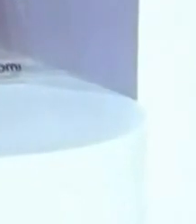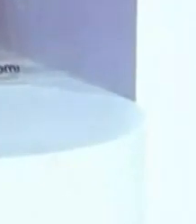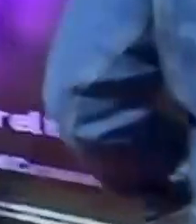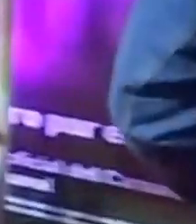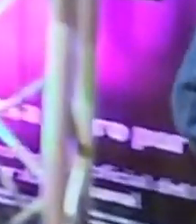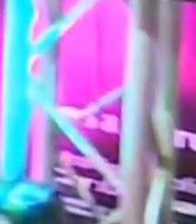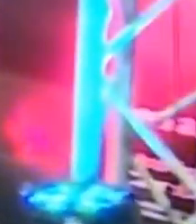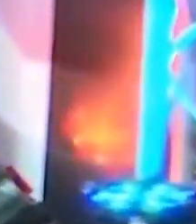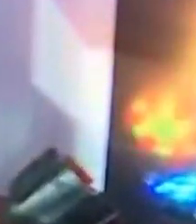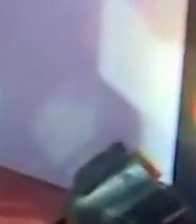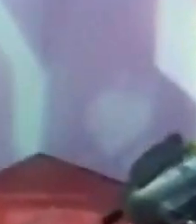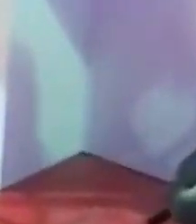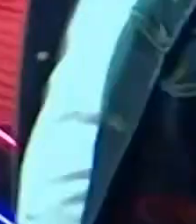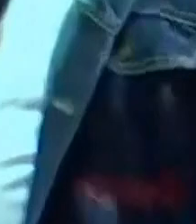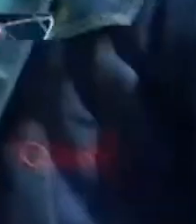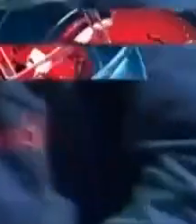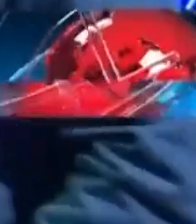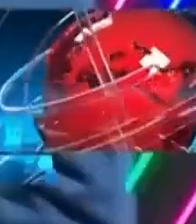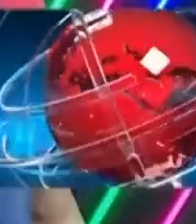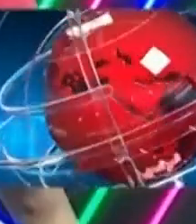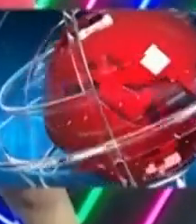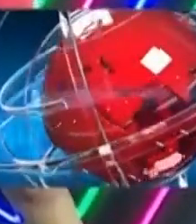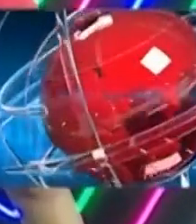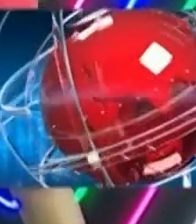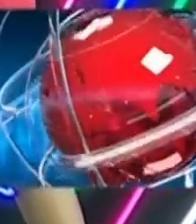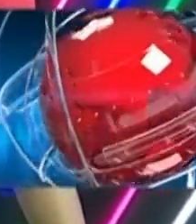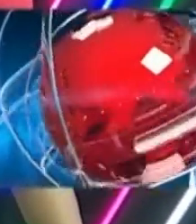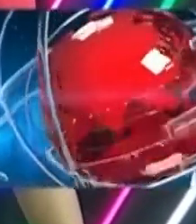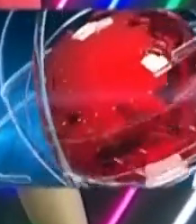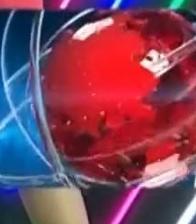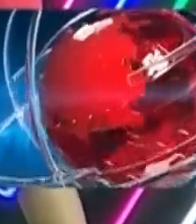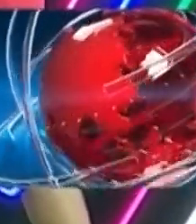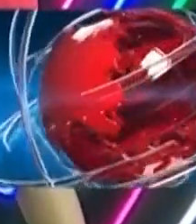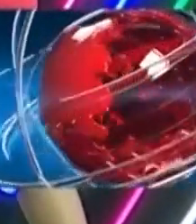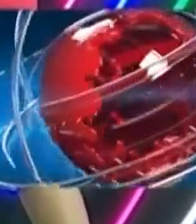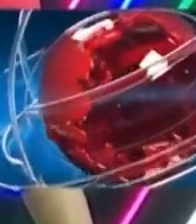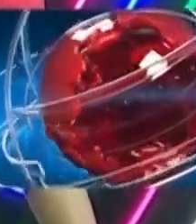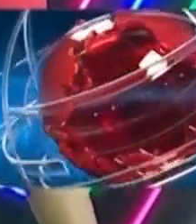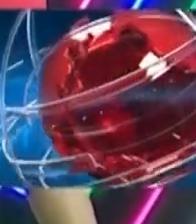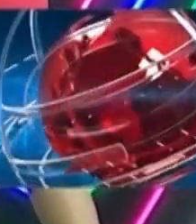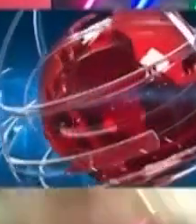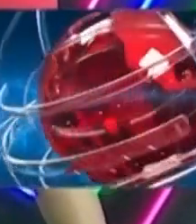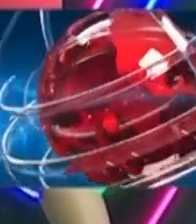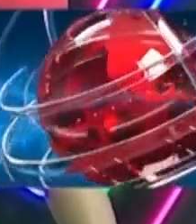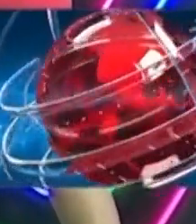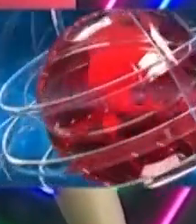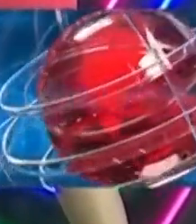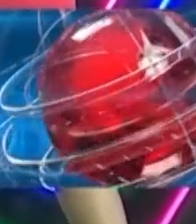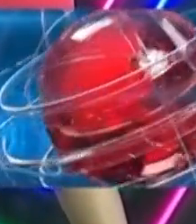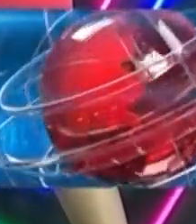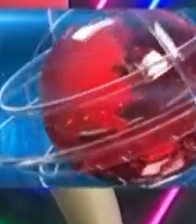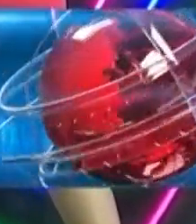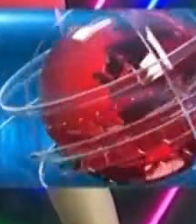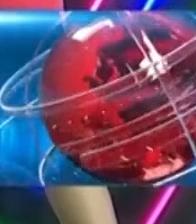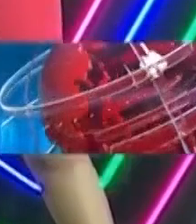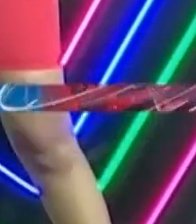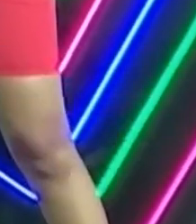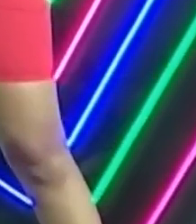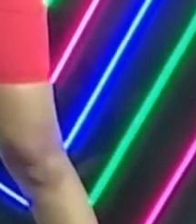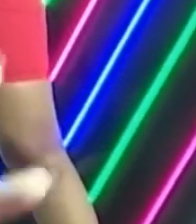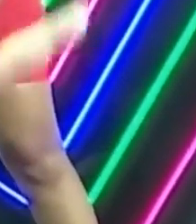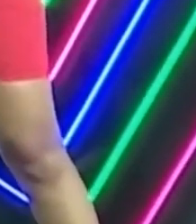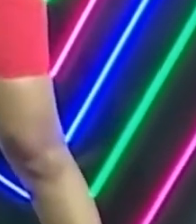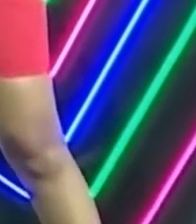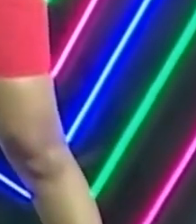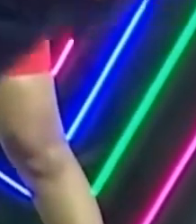barranquillero pueda disfrutar y adquirir. La idea es que todas las personas que son usuarios de Claro o que quieran venir a ser usuarios nuestros